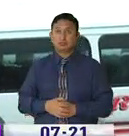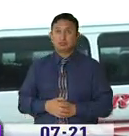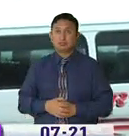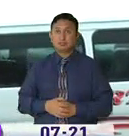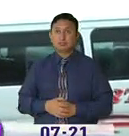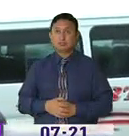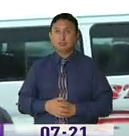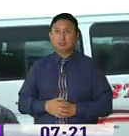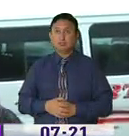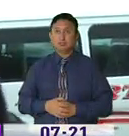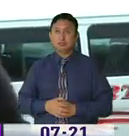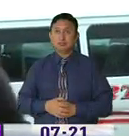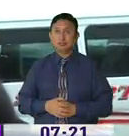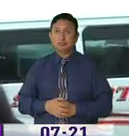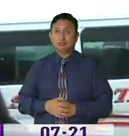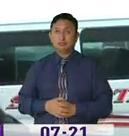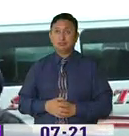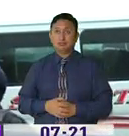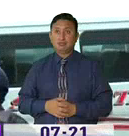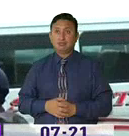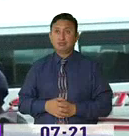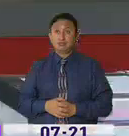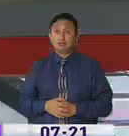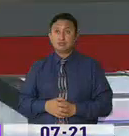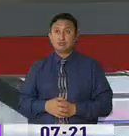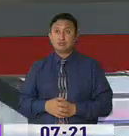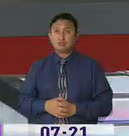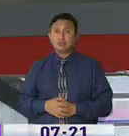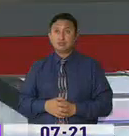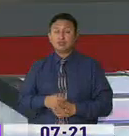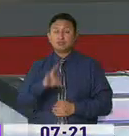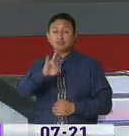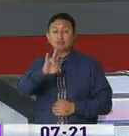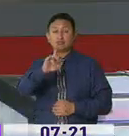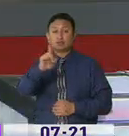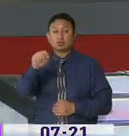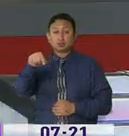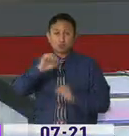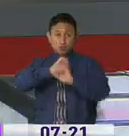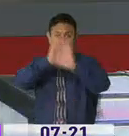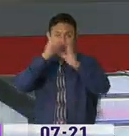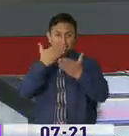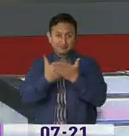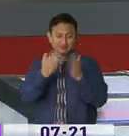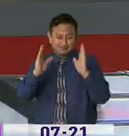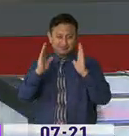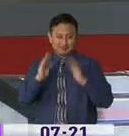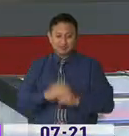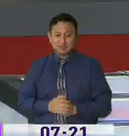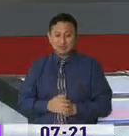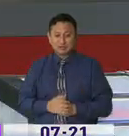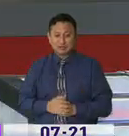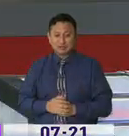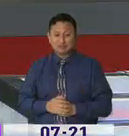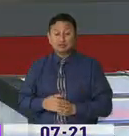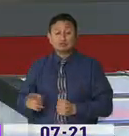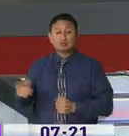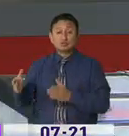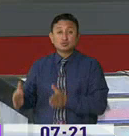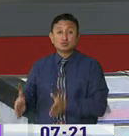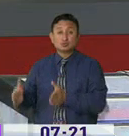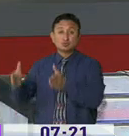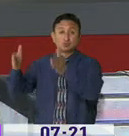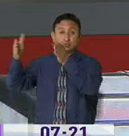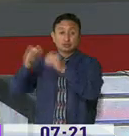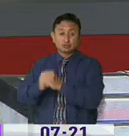informa Miriam Enríquez. 7:21 de la mañana, gracias amigos por acompañarnos. Un incendio en un edificio en el cantón Salinas alarmó a